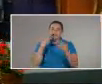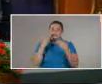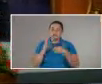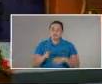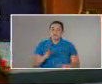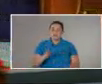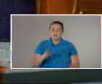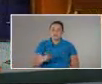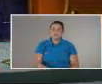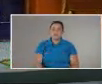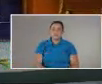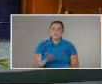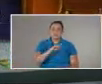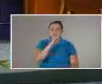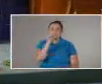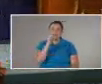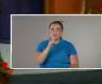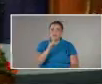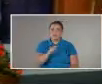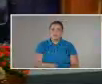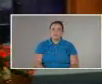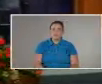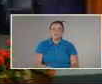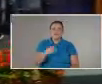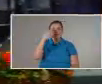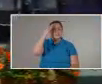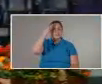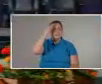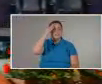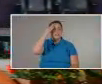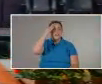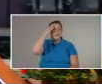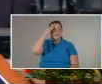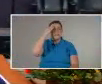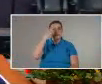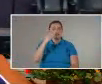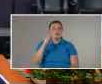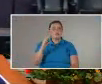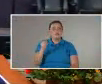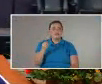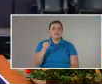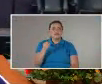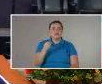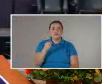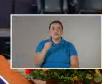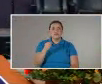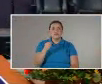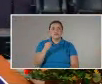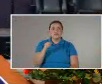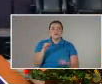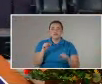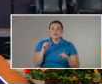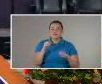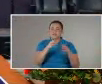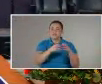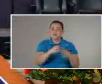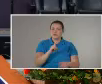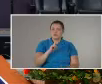le pregunté sobre las mascotas. Y sabe que la reacción inmediata de él fue así, bien seria. Y me dice, sí, yo tuve un